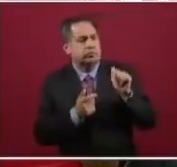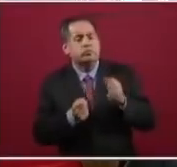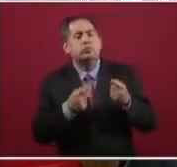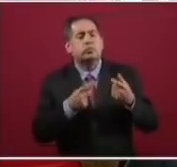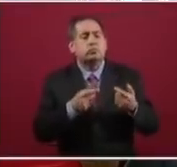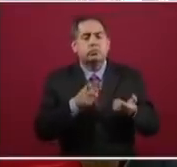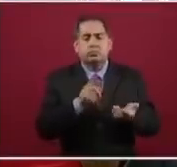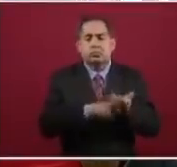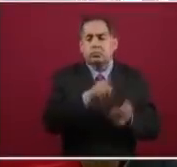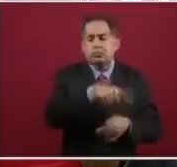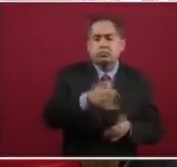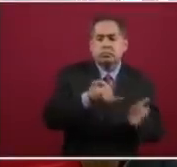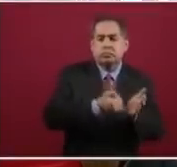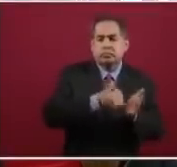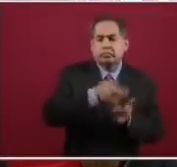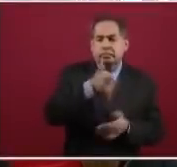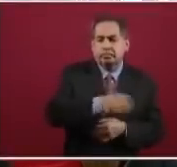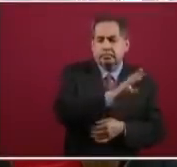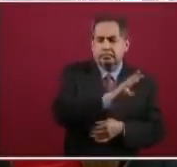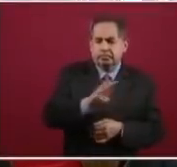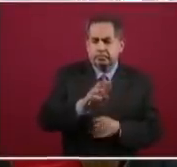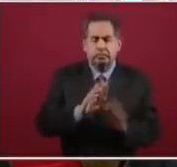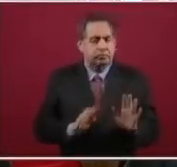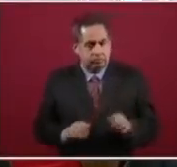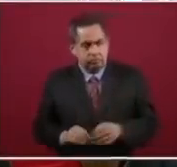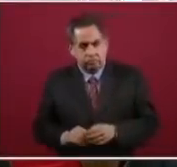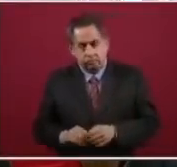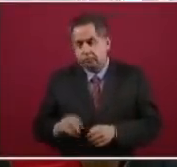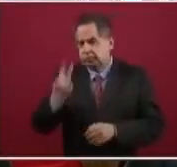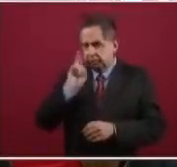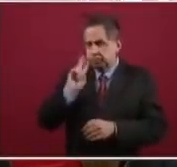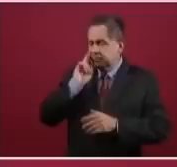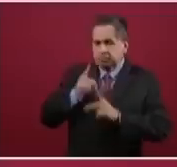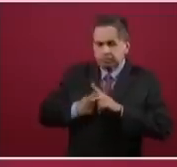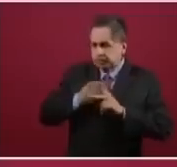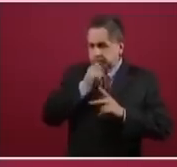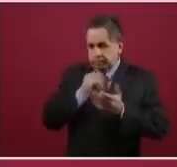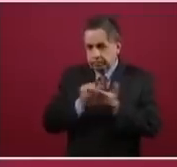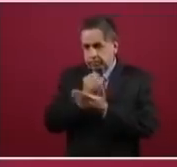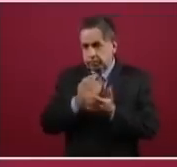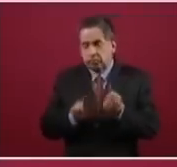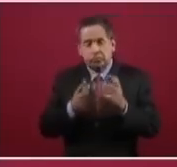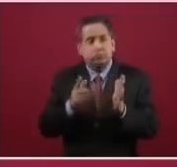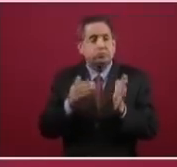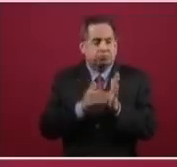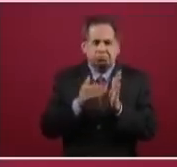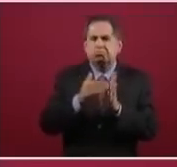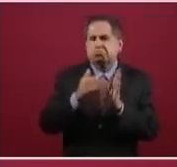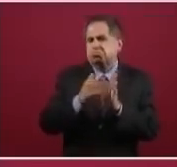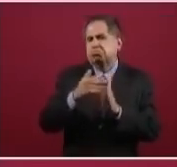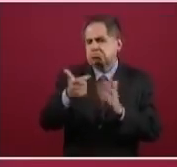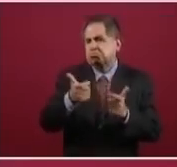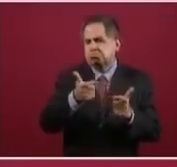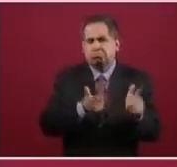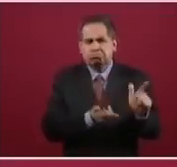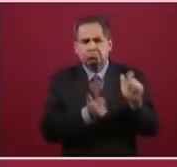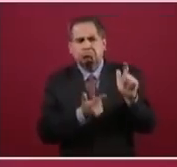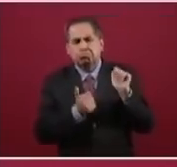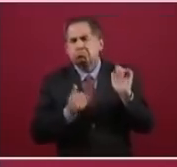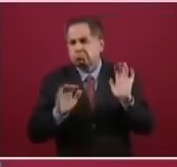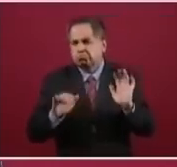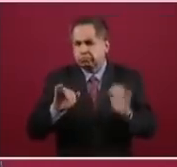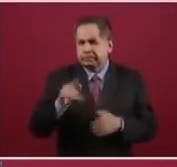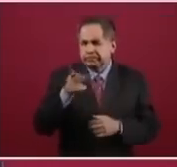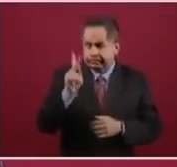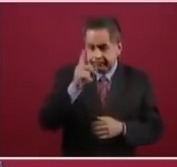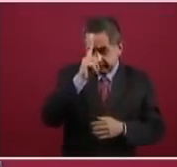plataformas digitales vamos a ir viendo cuánto vamos a recaudar van a ser algunos miles de millones de pesos pero hay una razón que